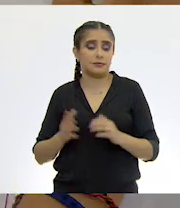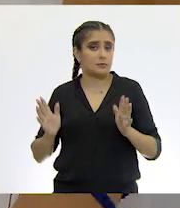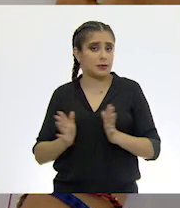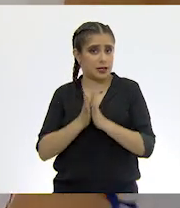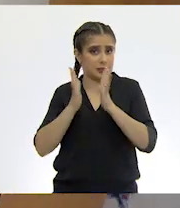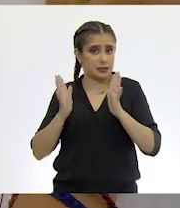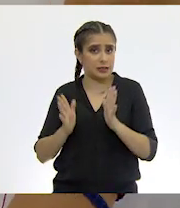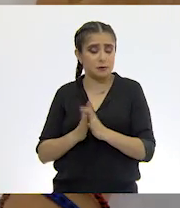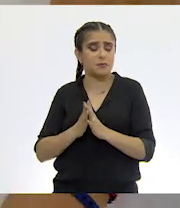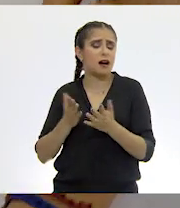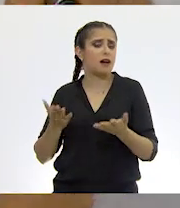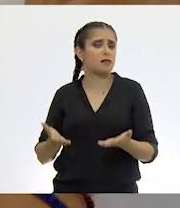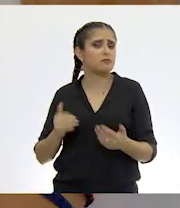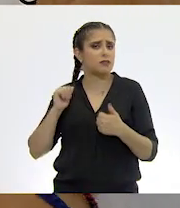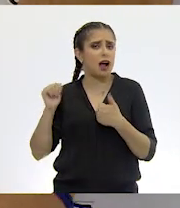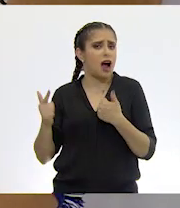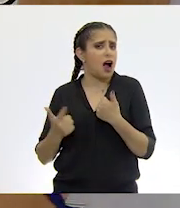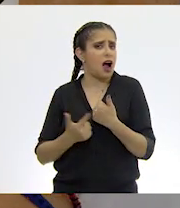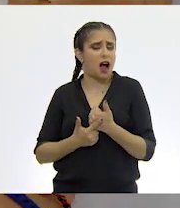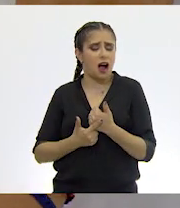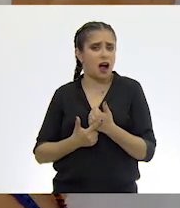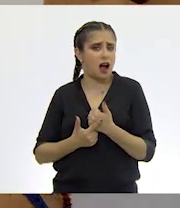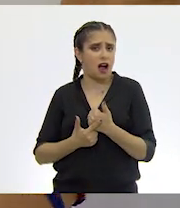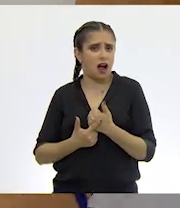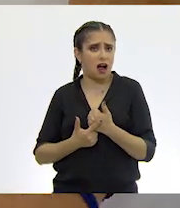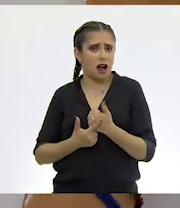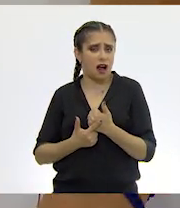en algún